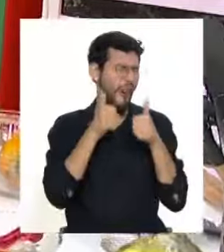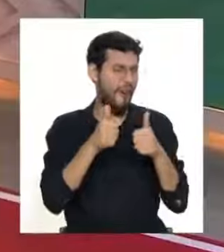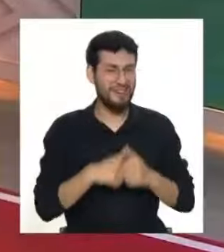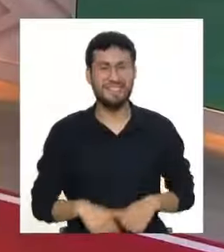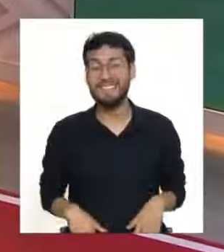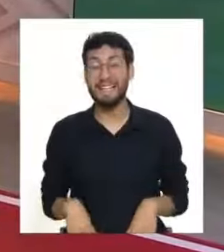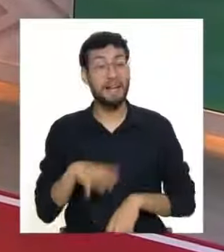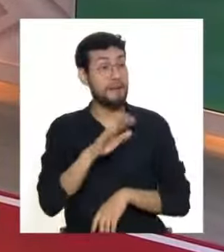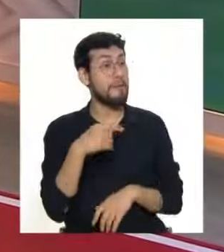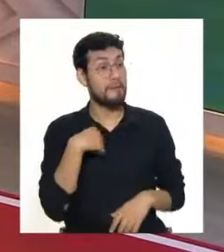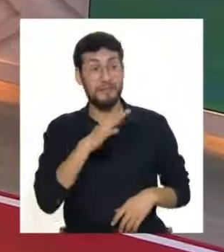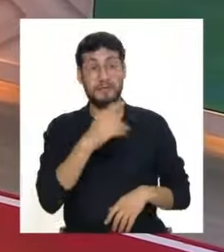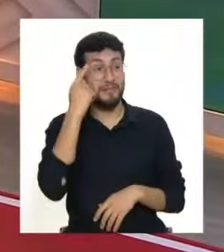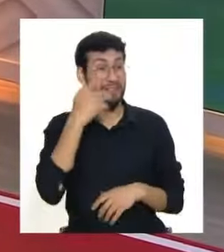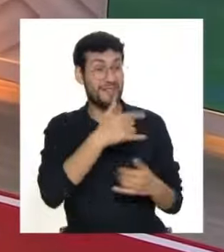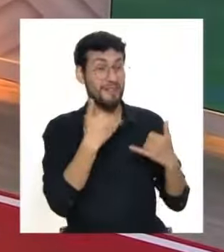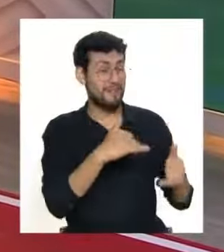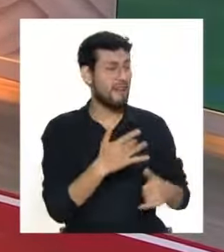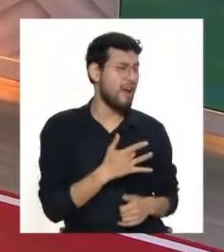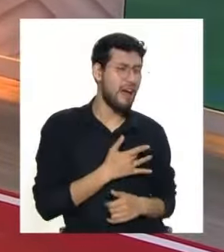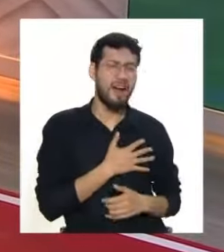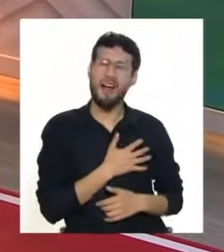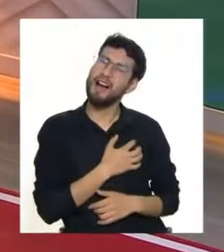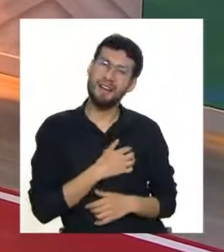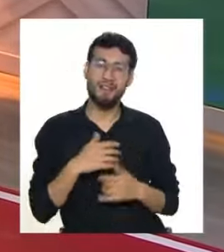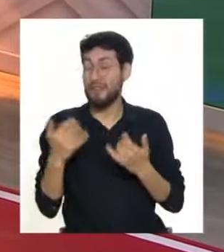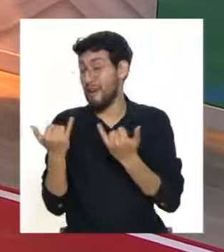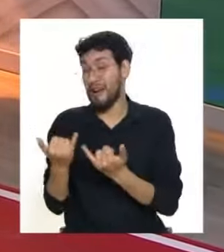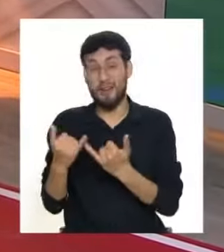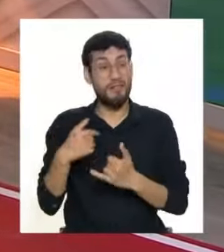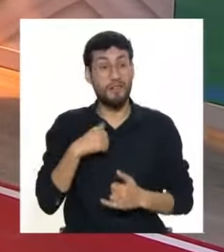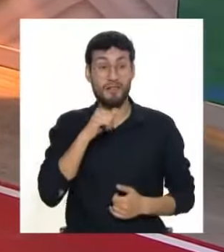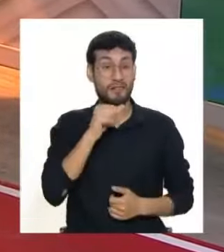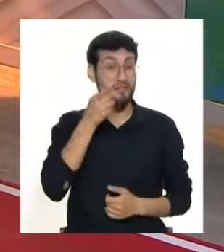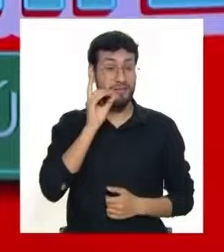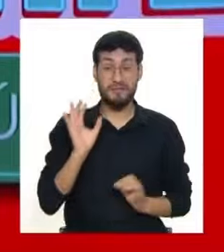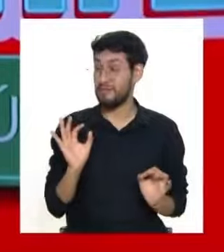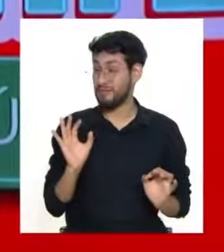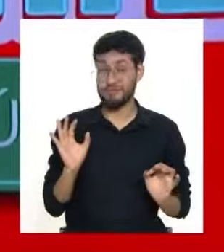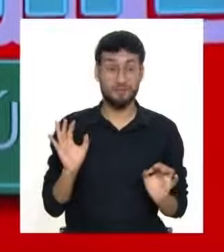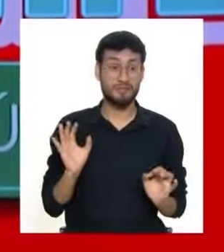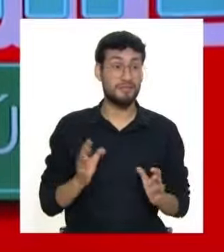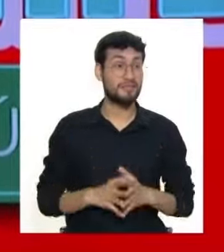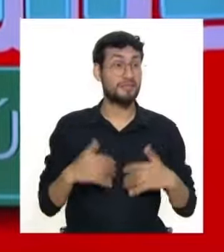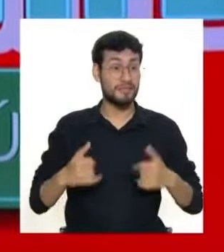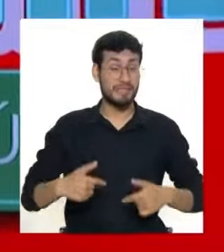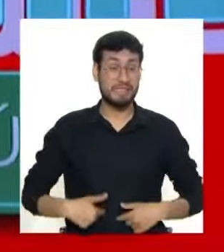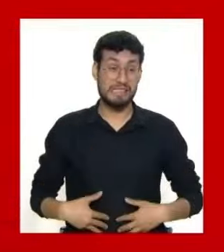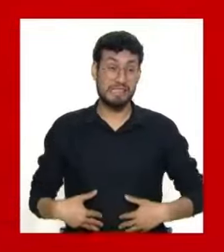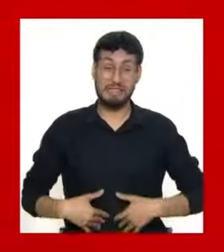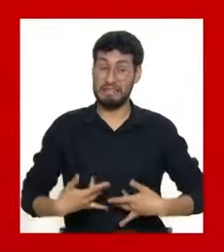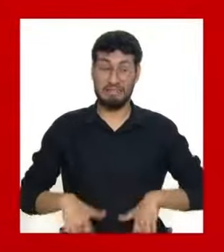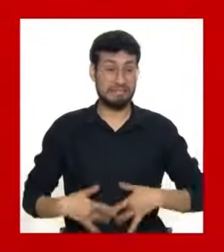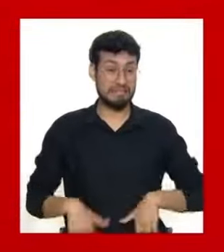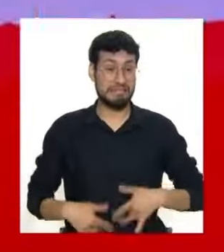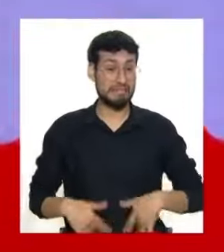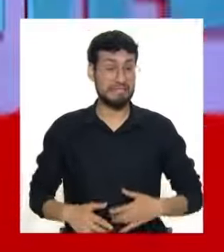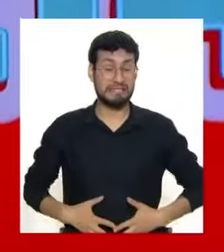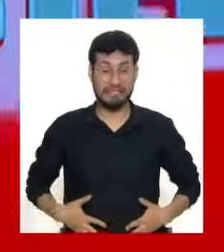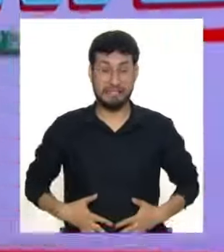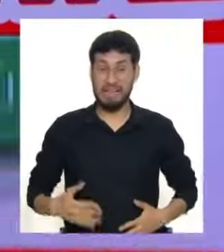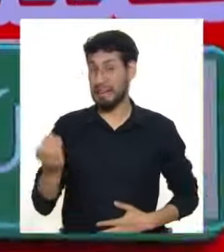Me parece que está jugando con los sentimientos de todos. Hoy día justo no he tomado desayuno. Yo tengo el estómago vacío clarito